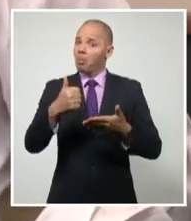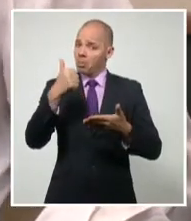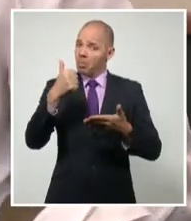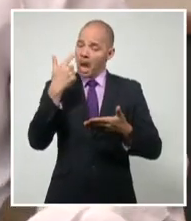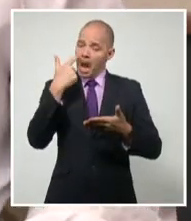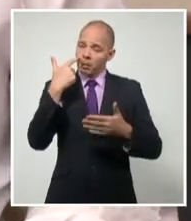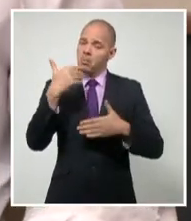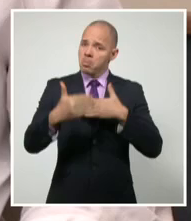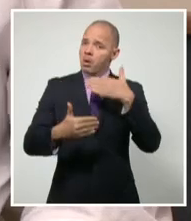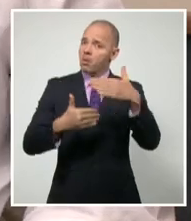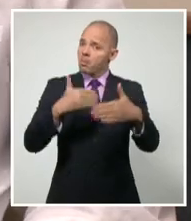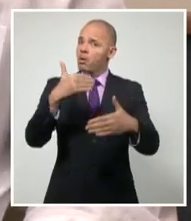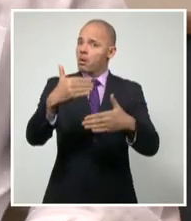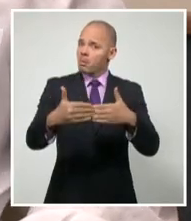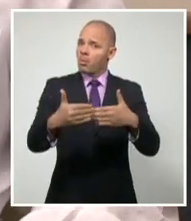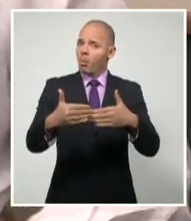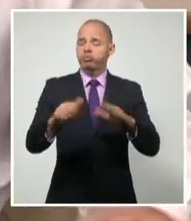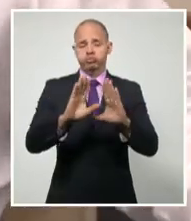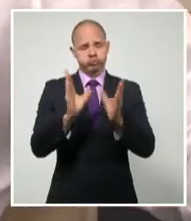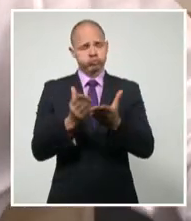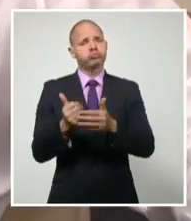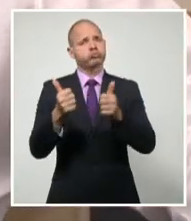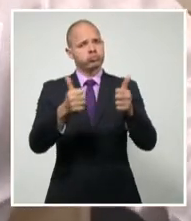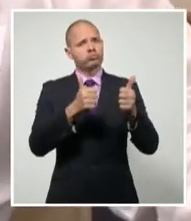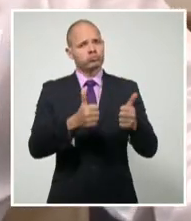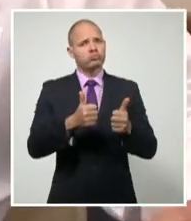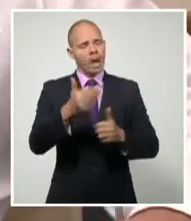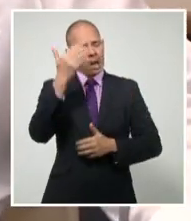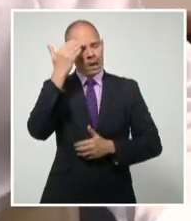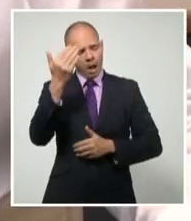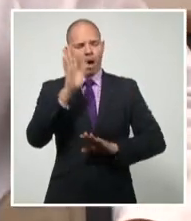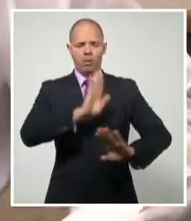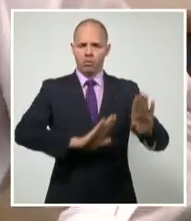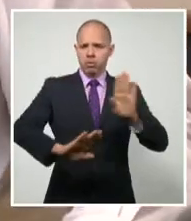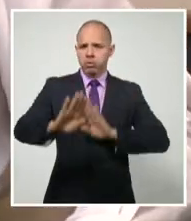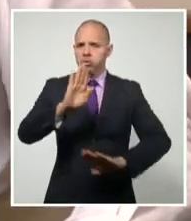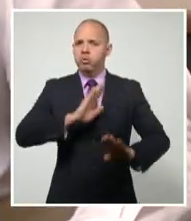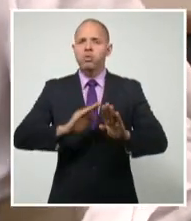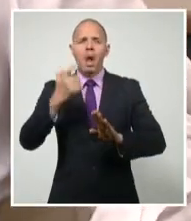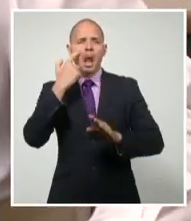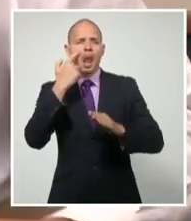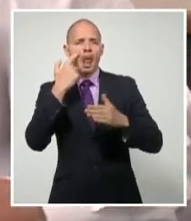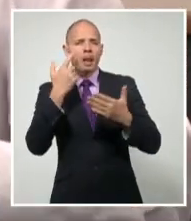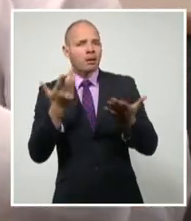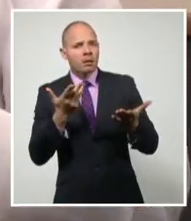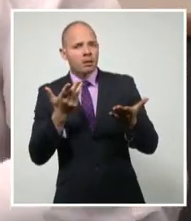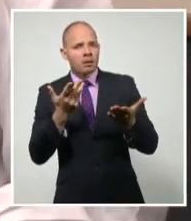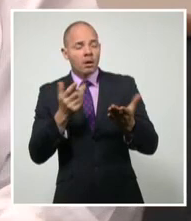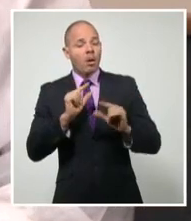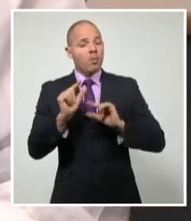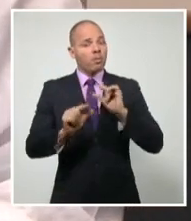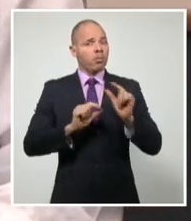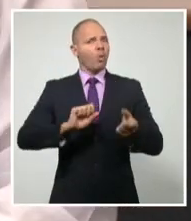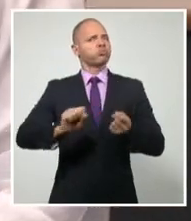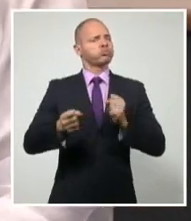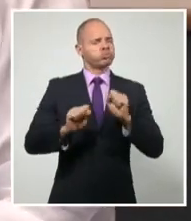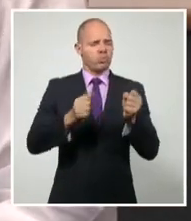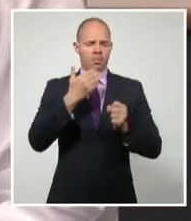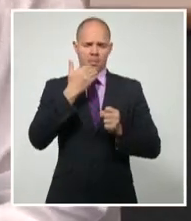avance en los resultados de la estrategia de enfrentamiento a la pandemia y que nos va dando señales de que nos vamos alcanzando un momento